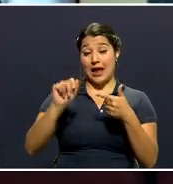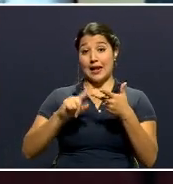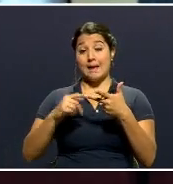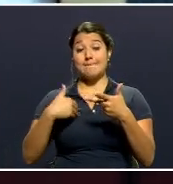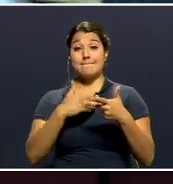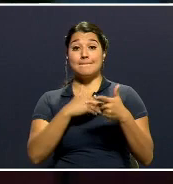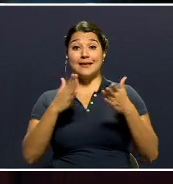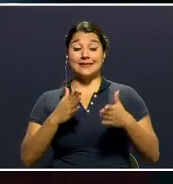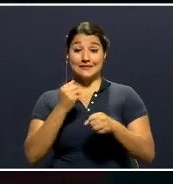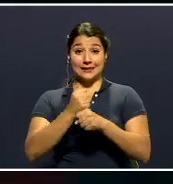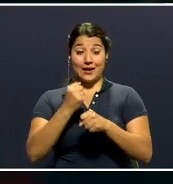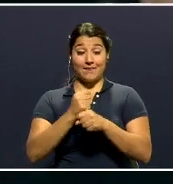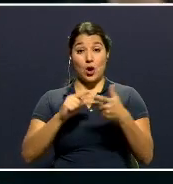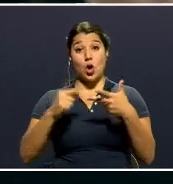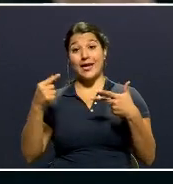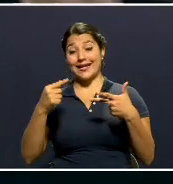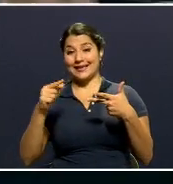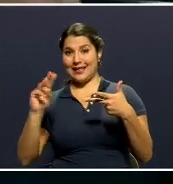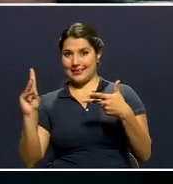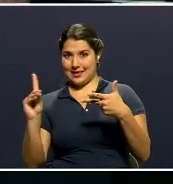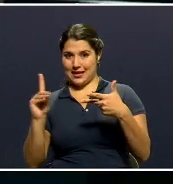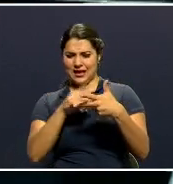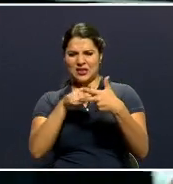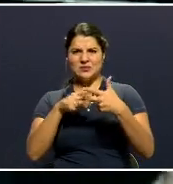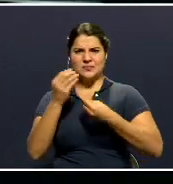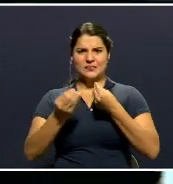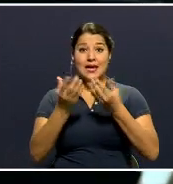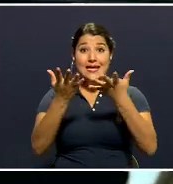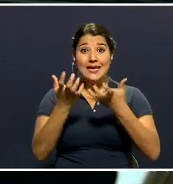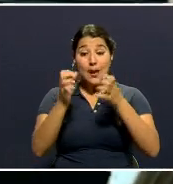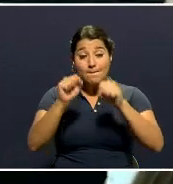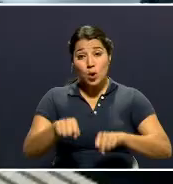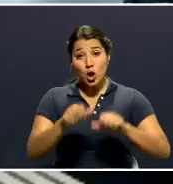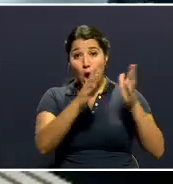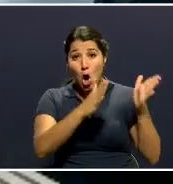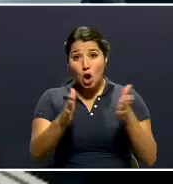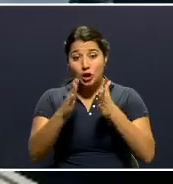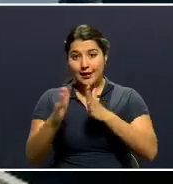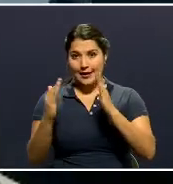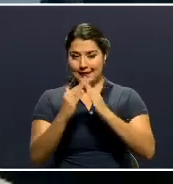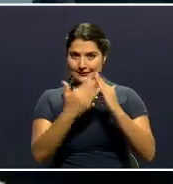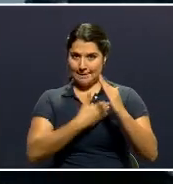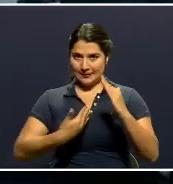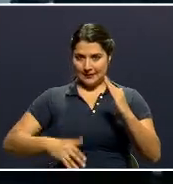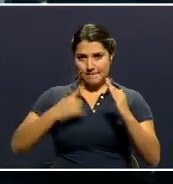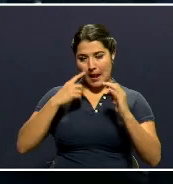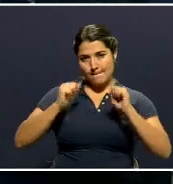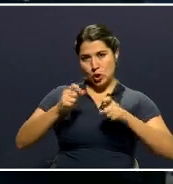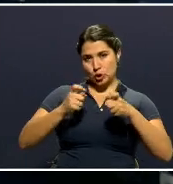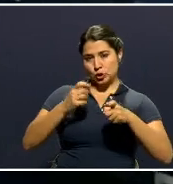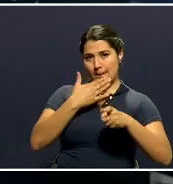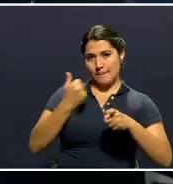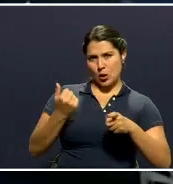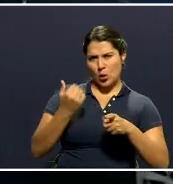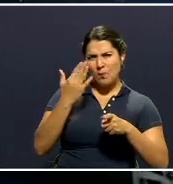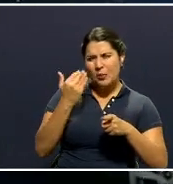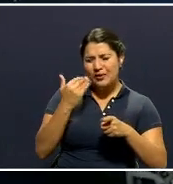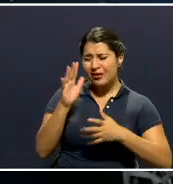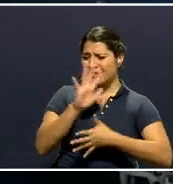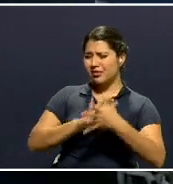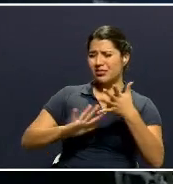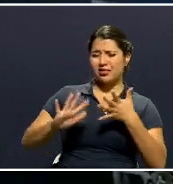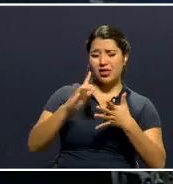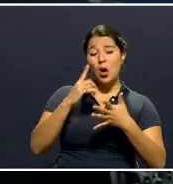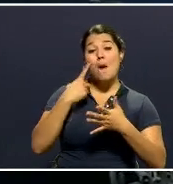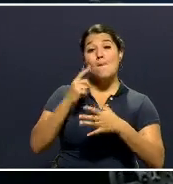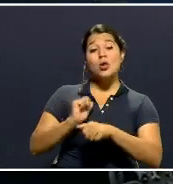Trabajo, Yanina Denarte, buscarán ordenar el funcionamiento del Ministerio de la Presidencia, abatido por la polémica creación del UPAD y la